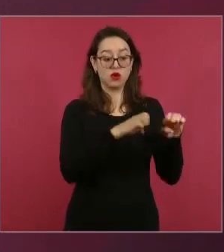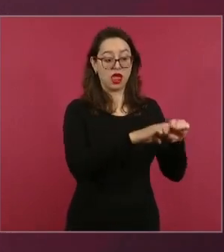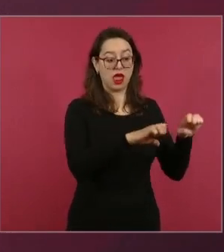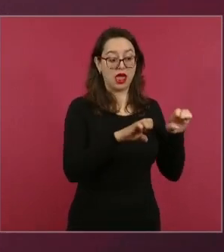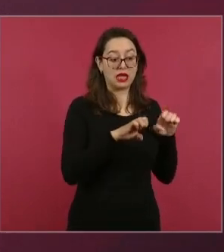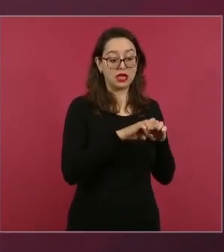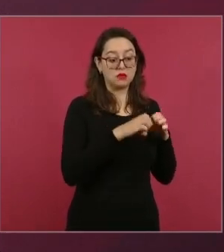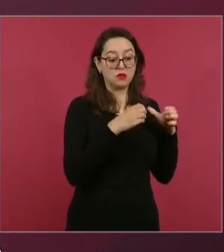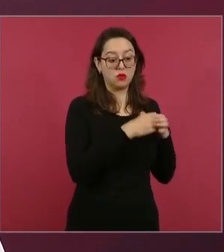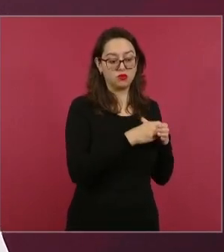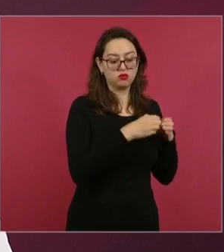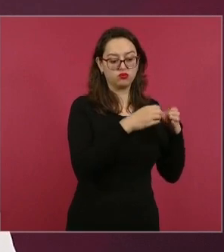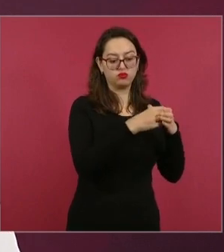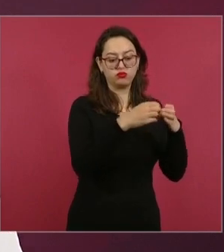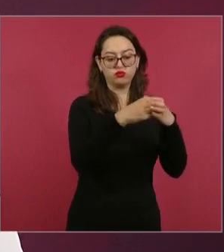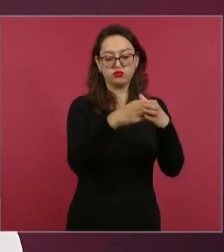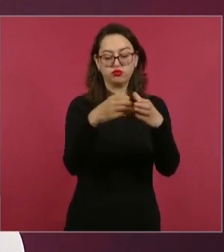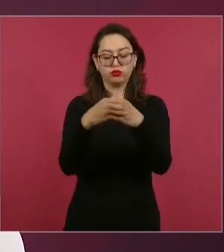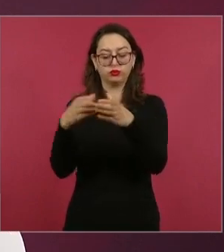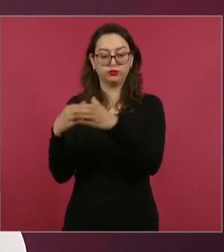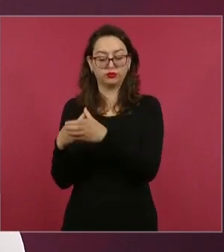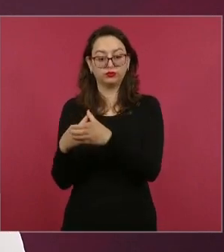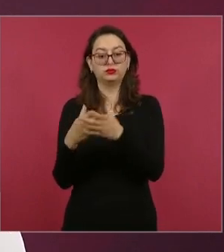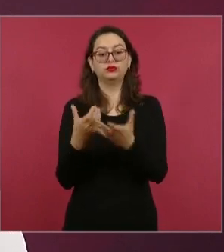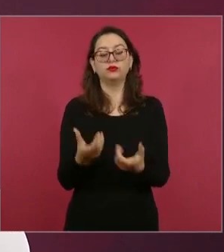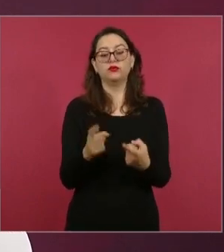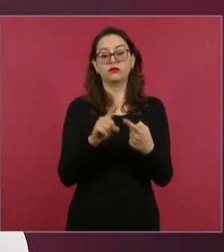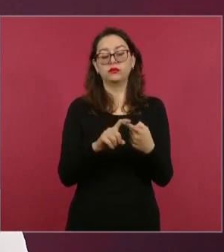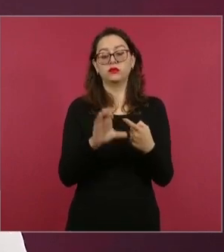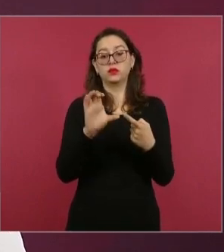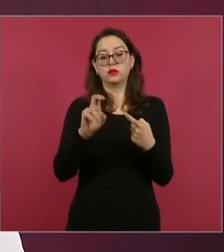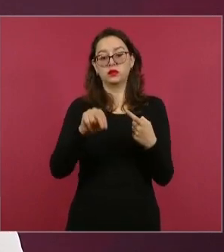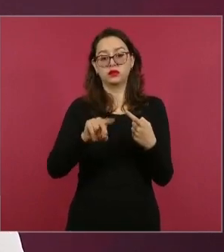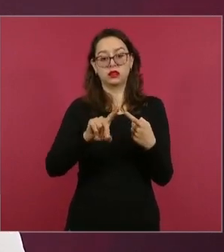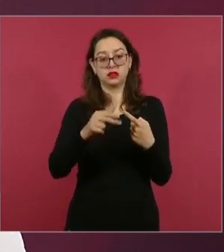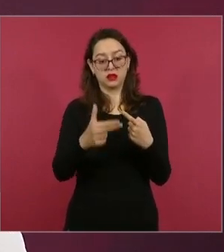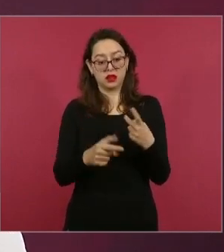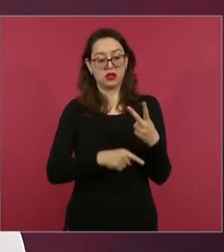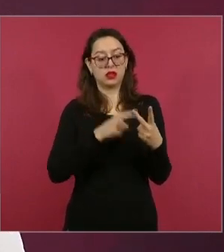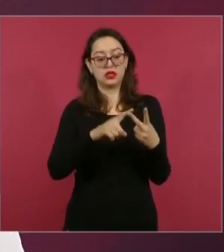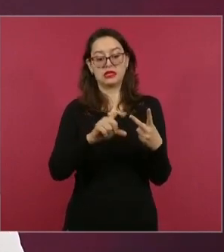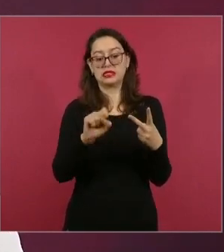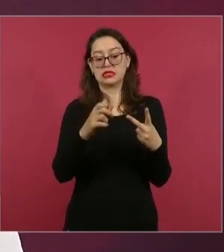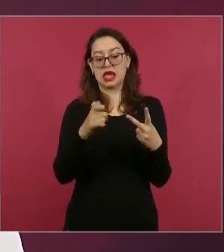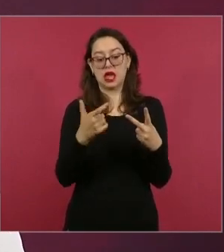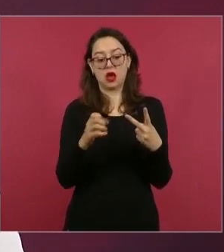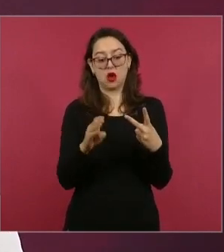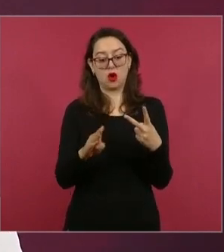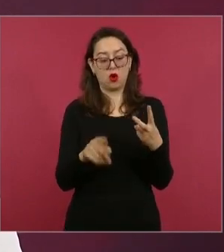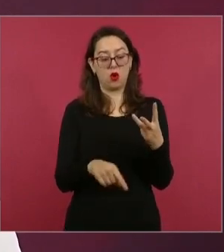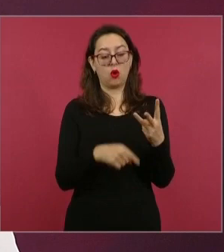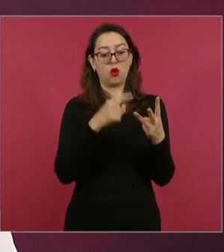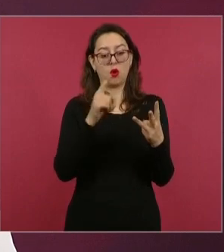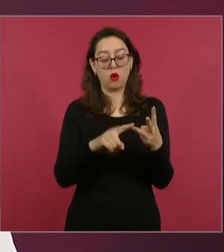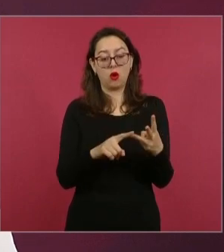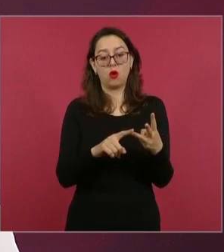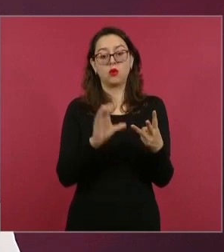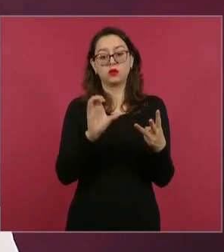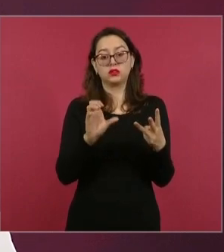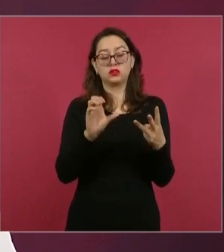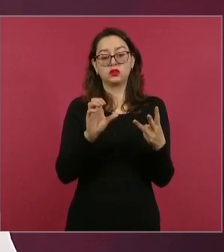comisiones nacionales y locales de derechos humanos de la secretaría de gobernación y la comisión local de